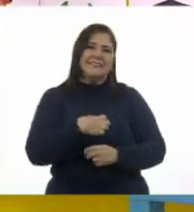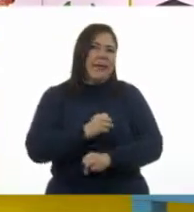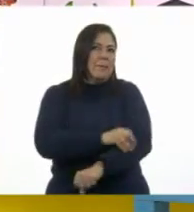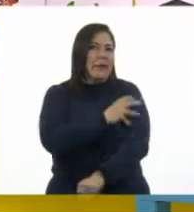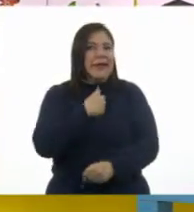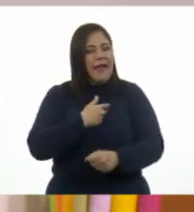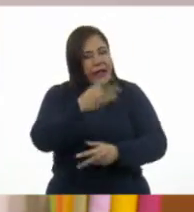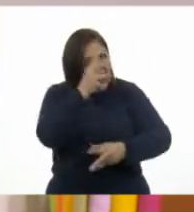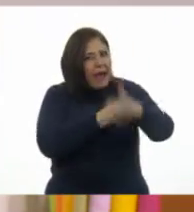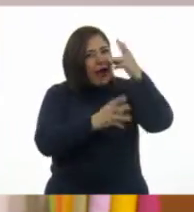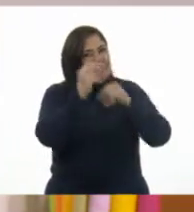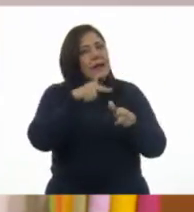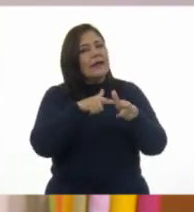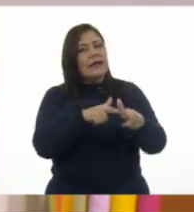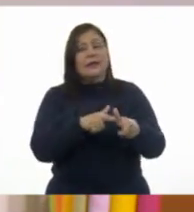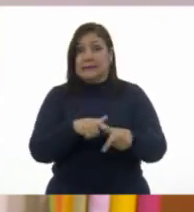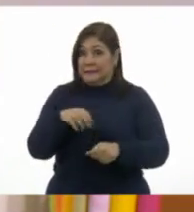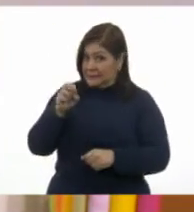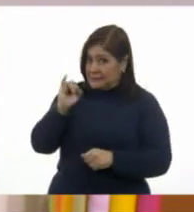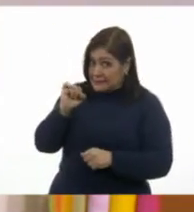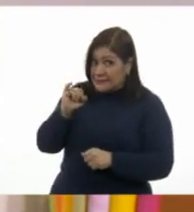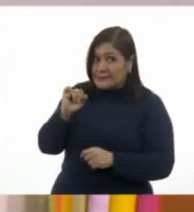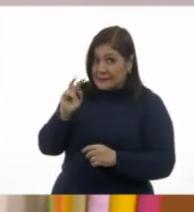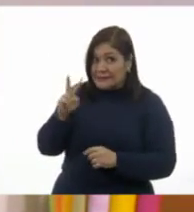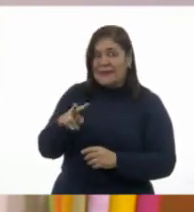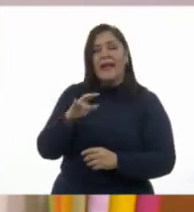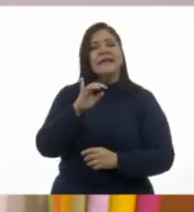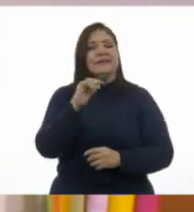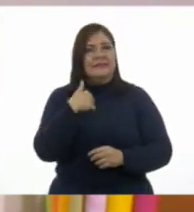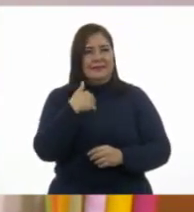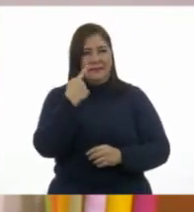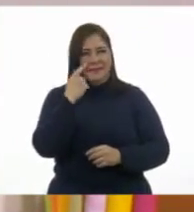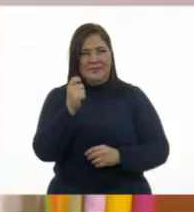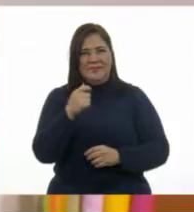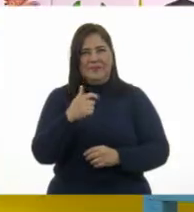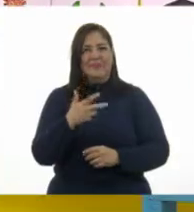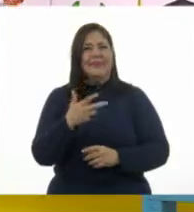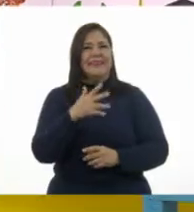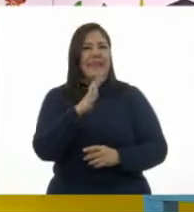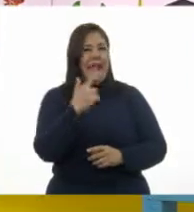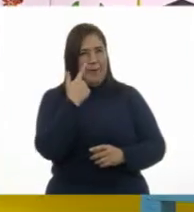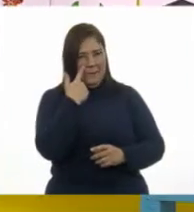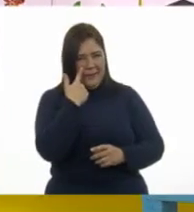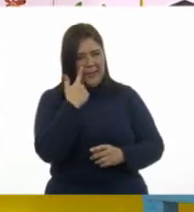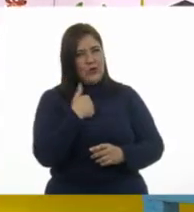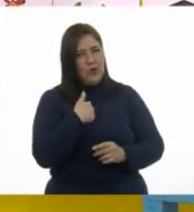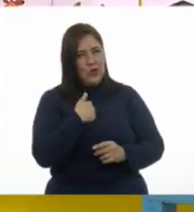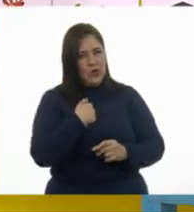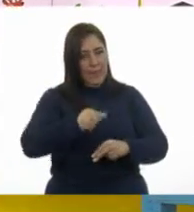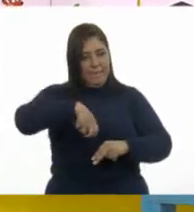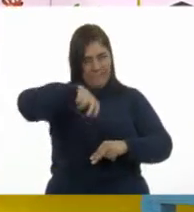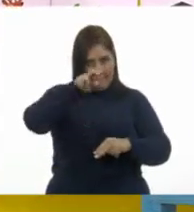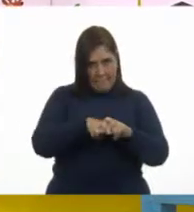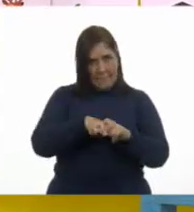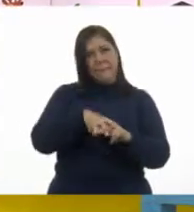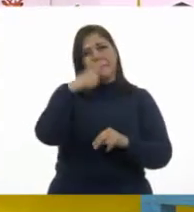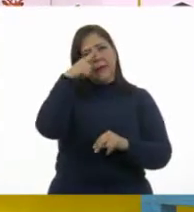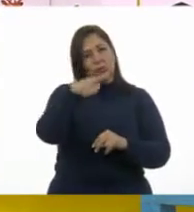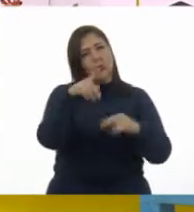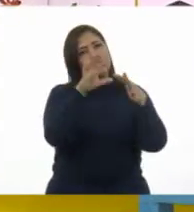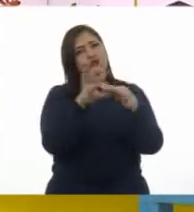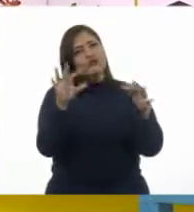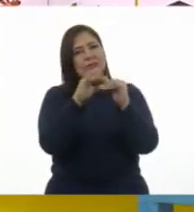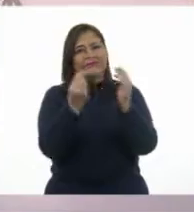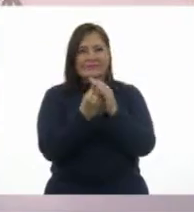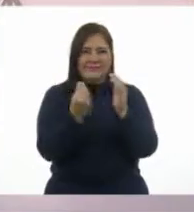con usted. ¿Sí? ¿Sí? Pero déjame presentarme. Claro. Bueno, yo la voy a dejar dar la clase y me voy a sentar para tomar muchas notas.